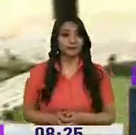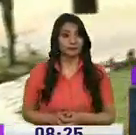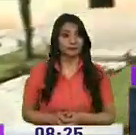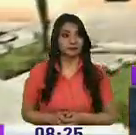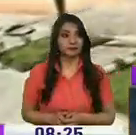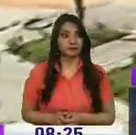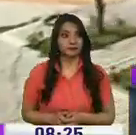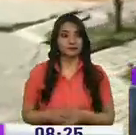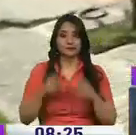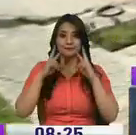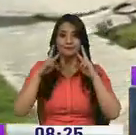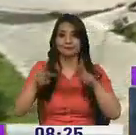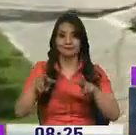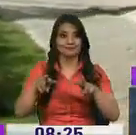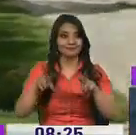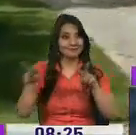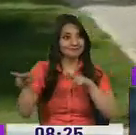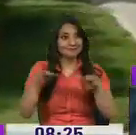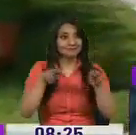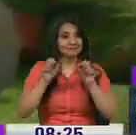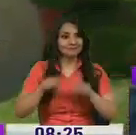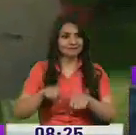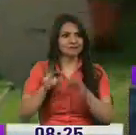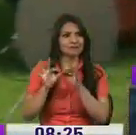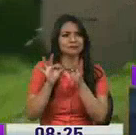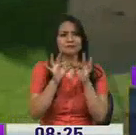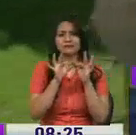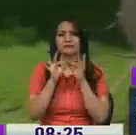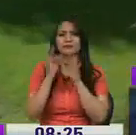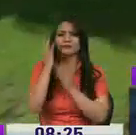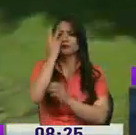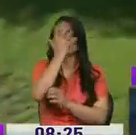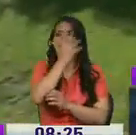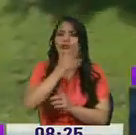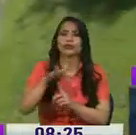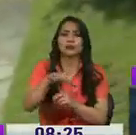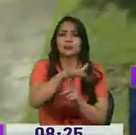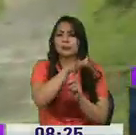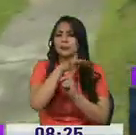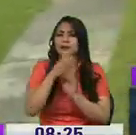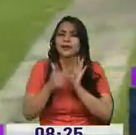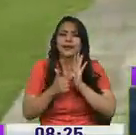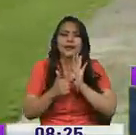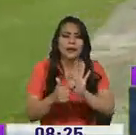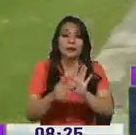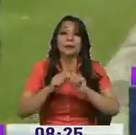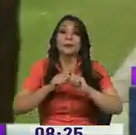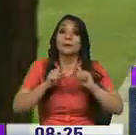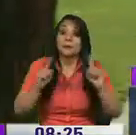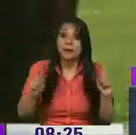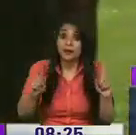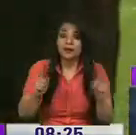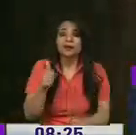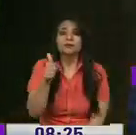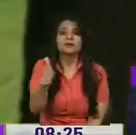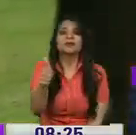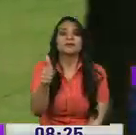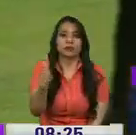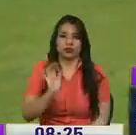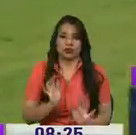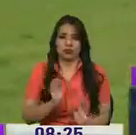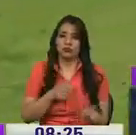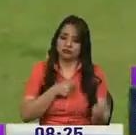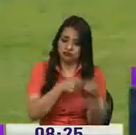lo pueden ver en imágenes, realmente es un ejemplo de parque, pero todo se debe también a que hay unión, a que